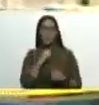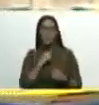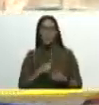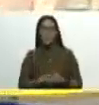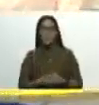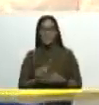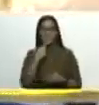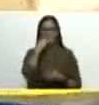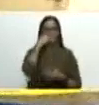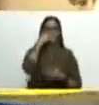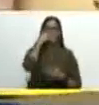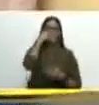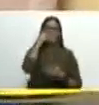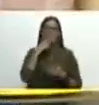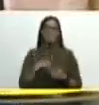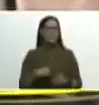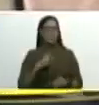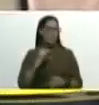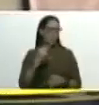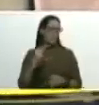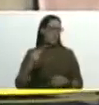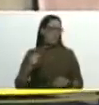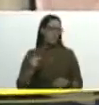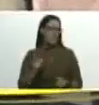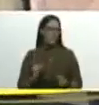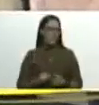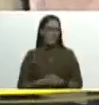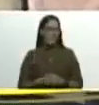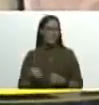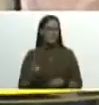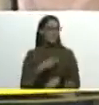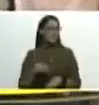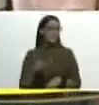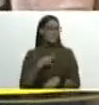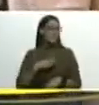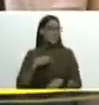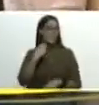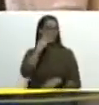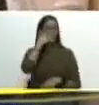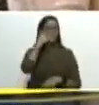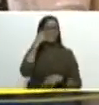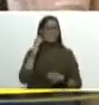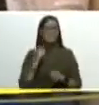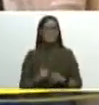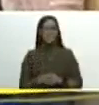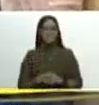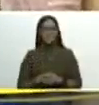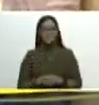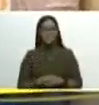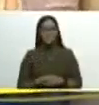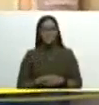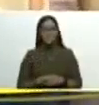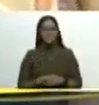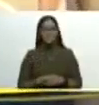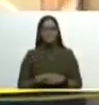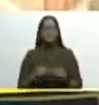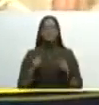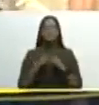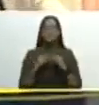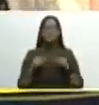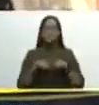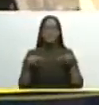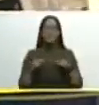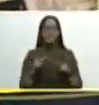presidente. No, hay que quitarle, hay que ponerle música al taladro. Sí. ¿Ah? Esta es una de las áreas que más demanda nuestro pueblo. Y gracias a